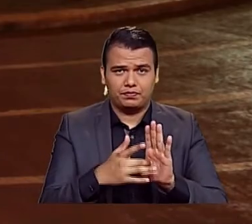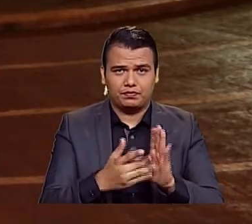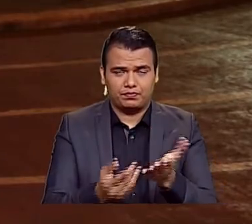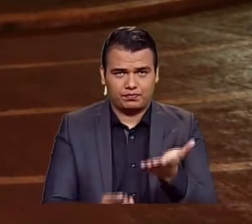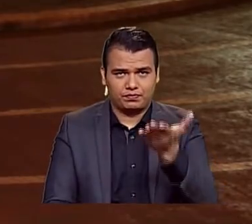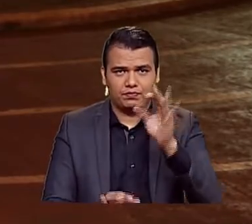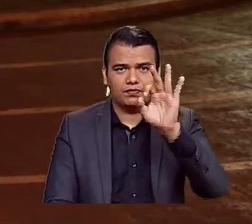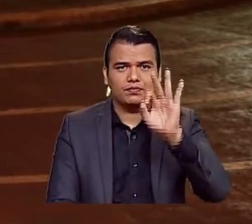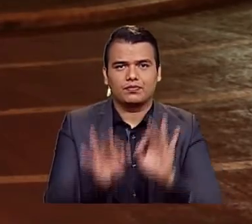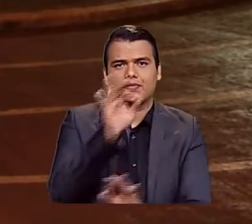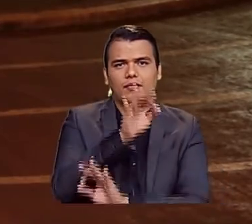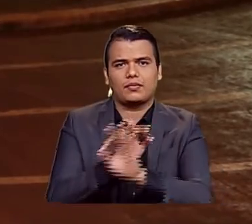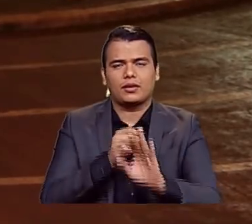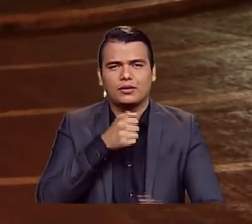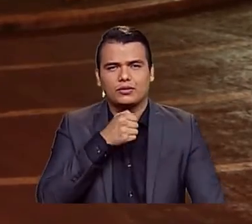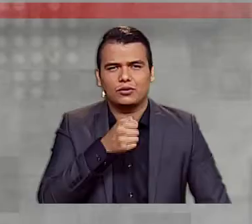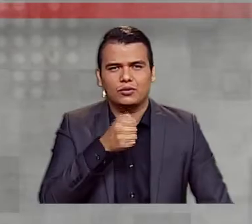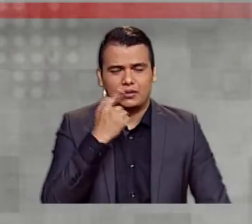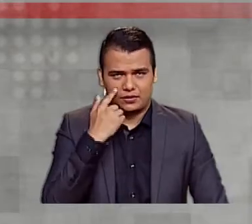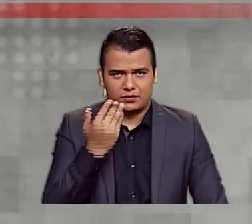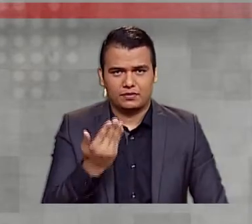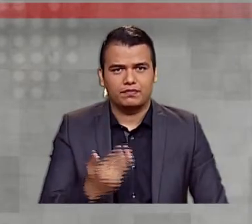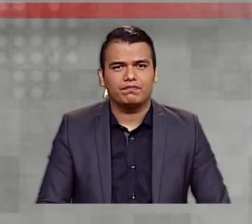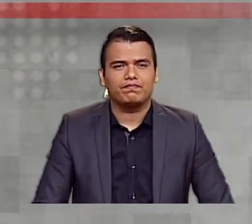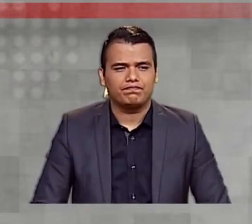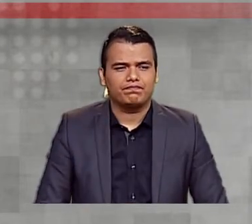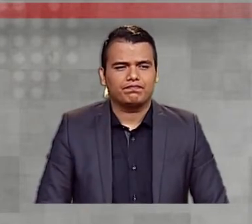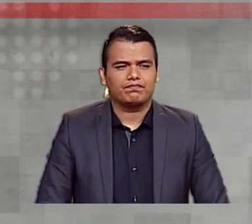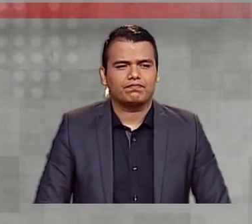Tumaco, Nariño, Winston Viracachapava, Telepacífico Noticias, más cerca de la región.